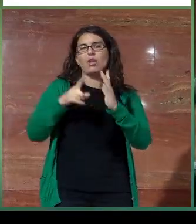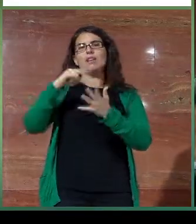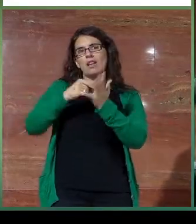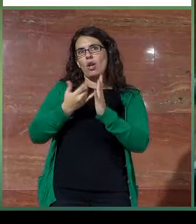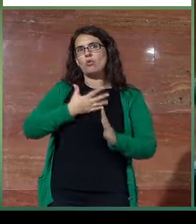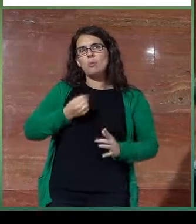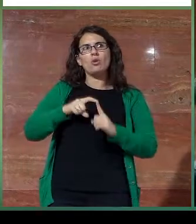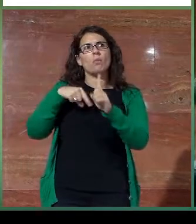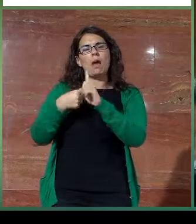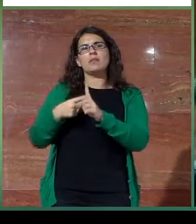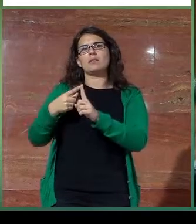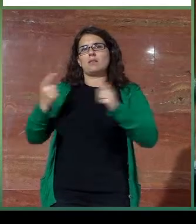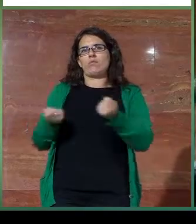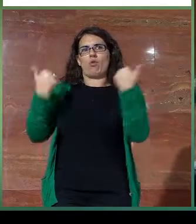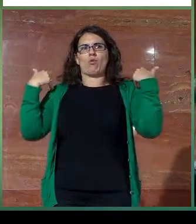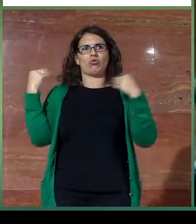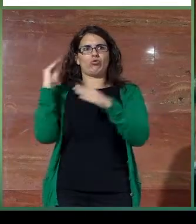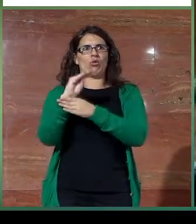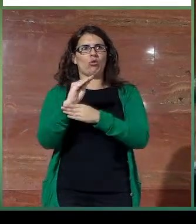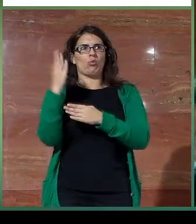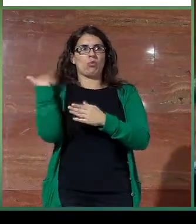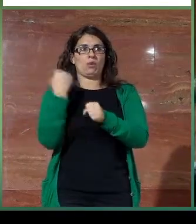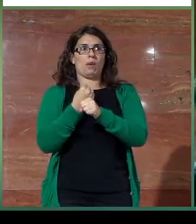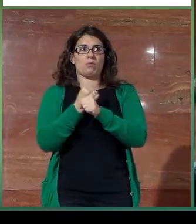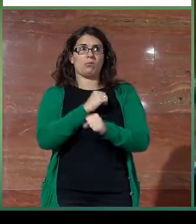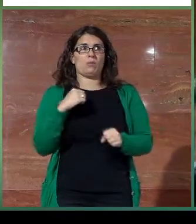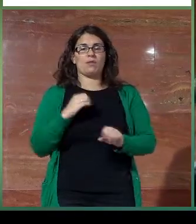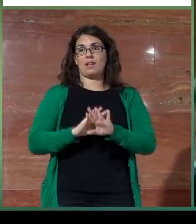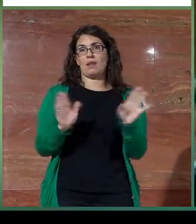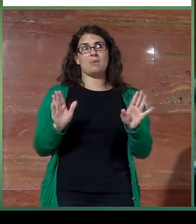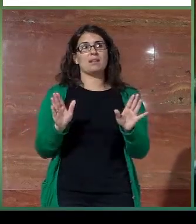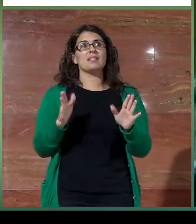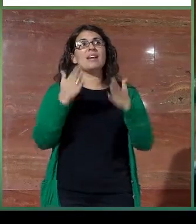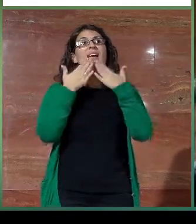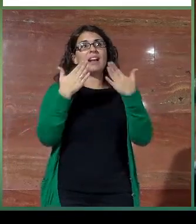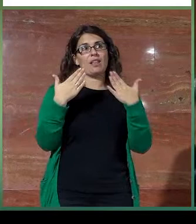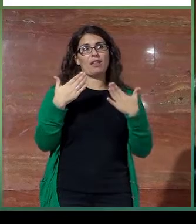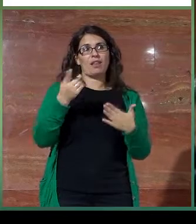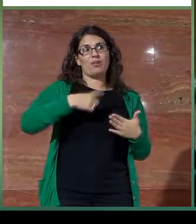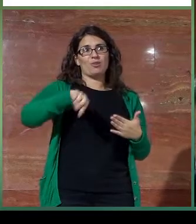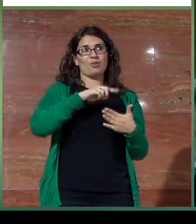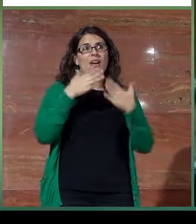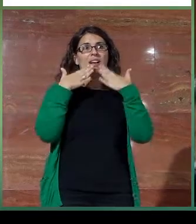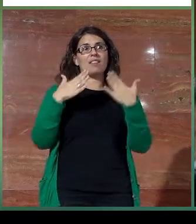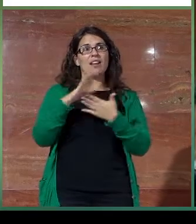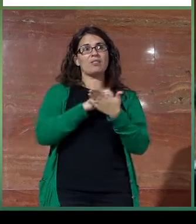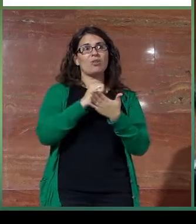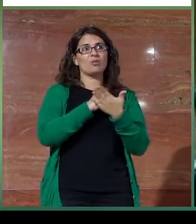promotor, cuando trabajábamos para promotores privados. Y nada más, solamente agradecerles a